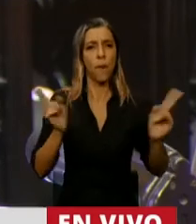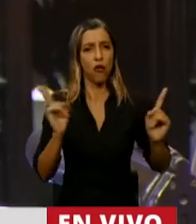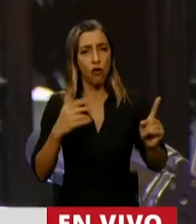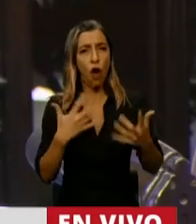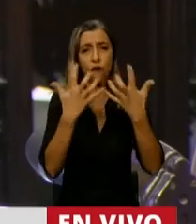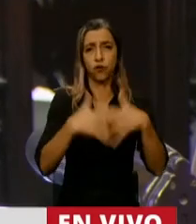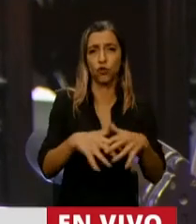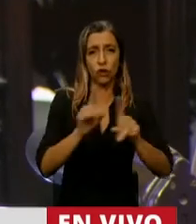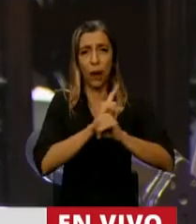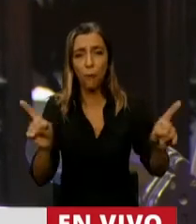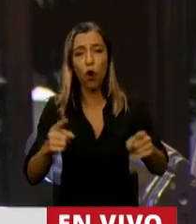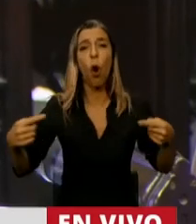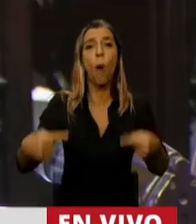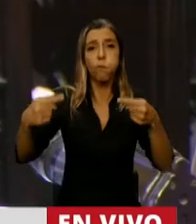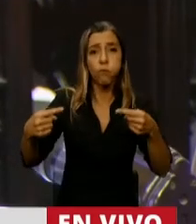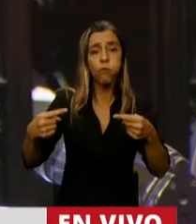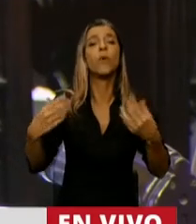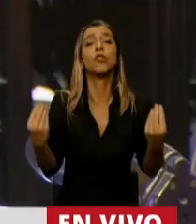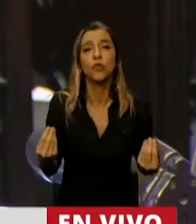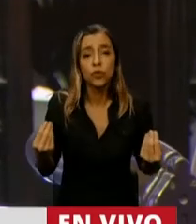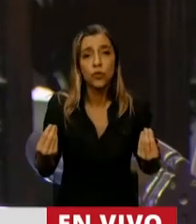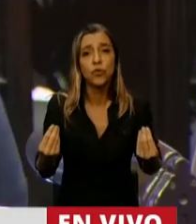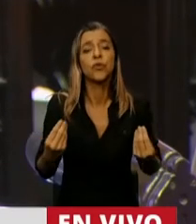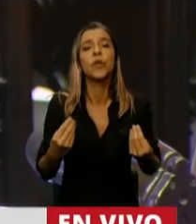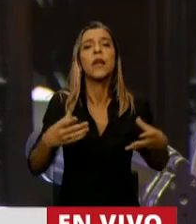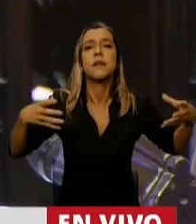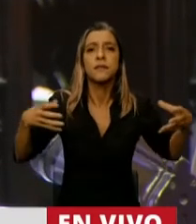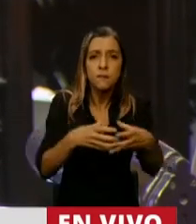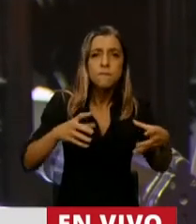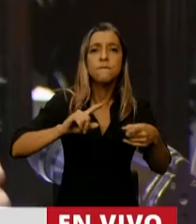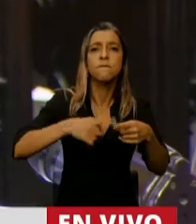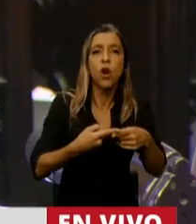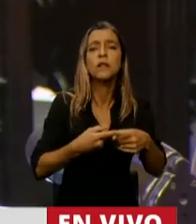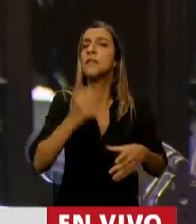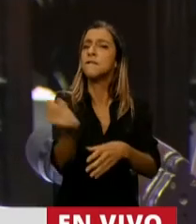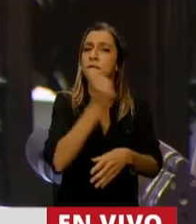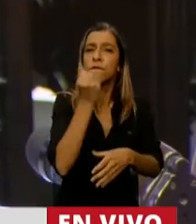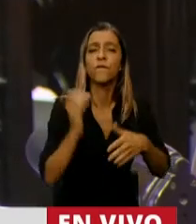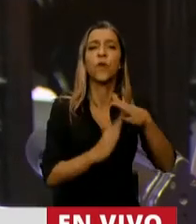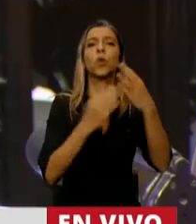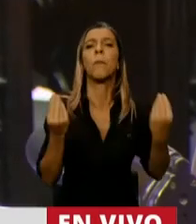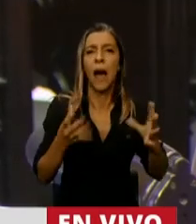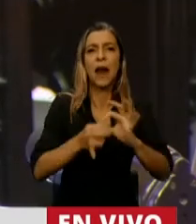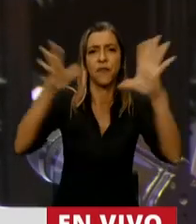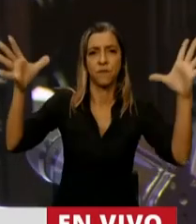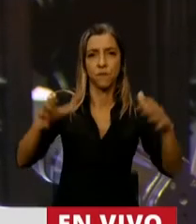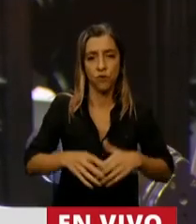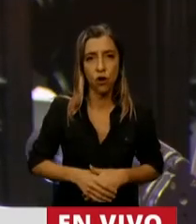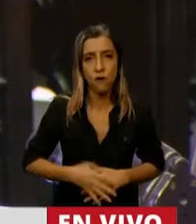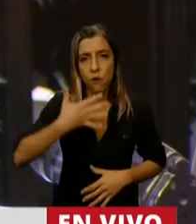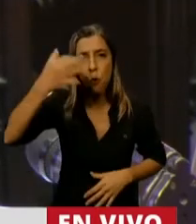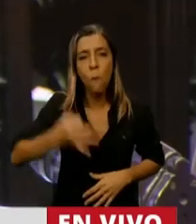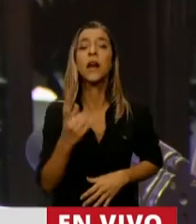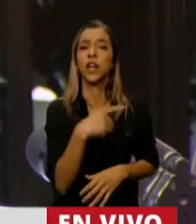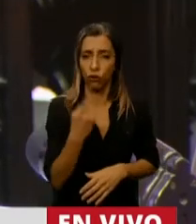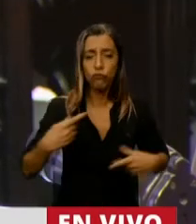función. La oposición es un instrumento vital de la democracia y nosotros